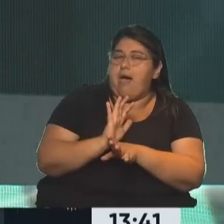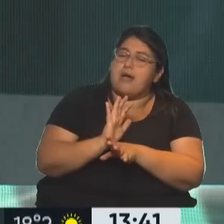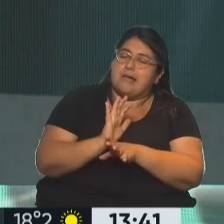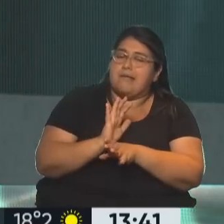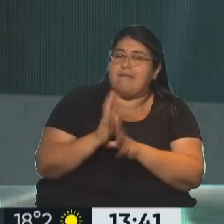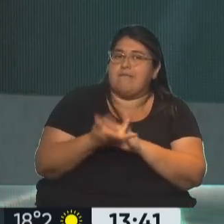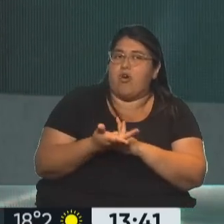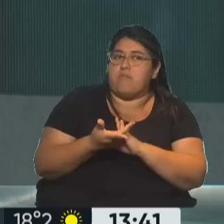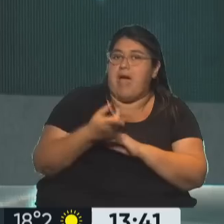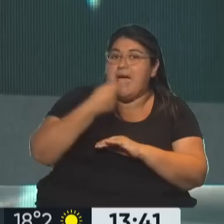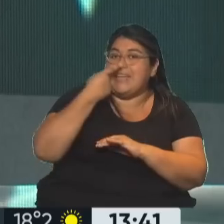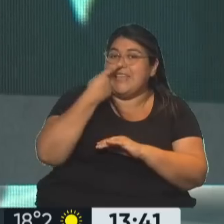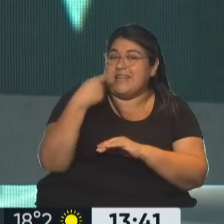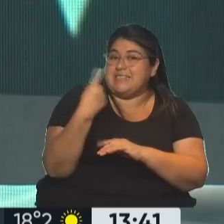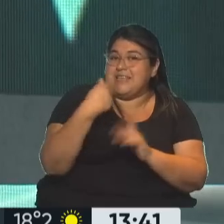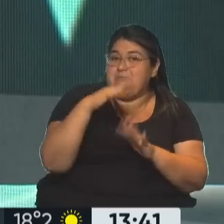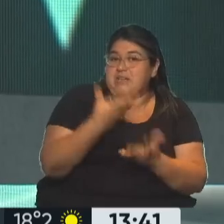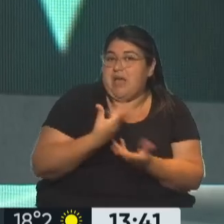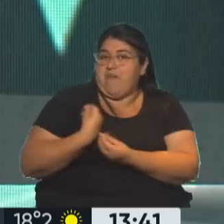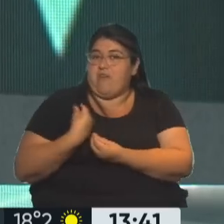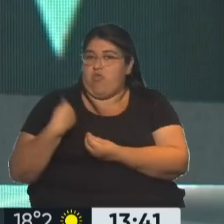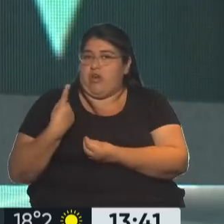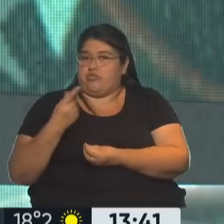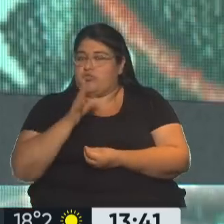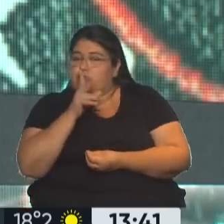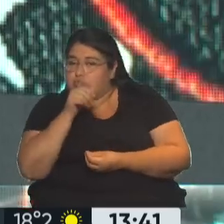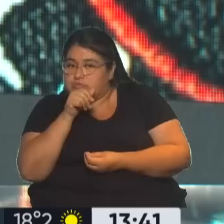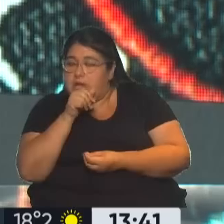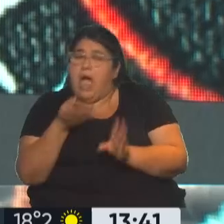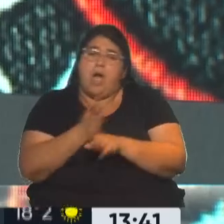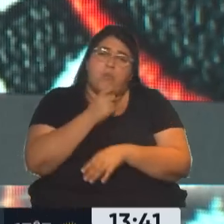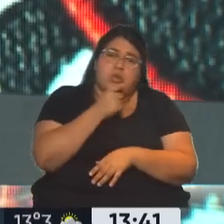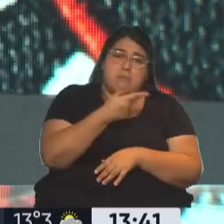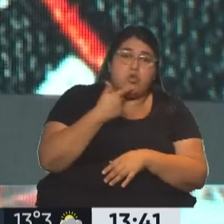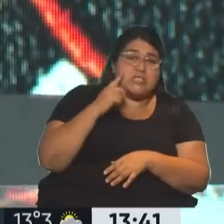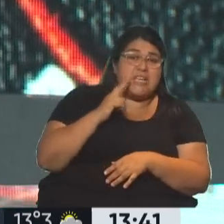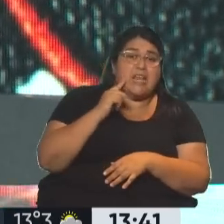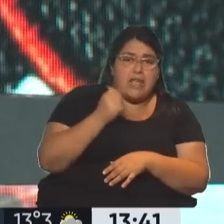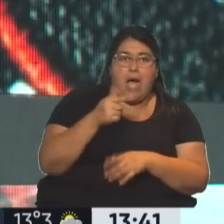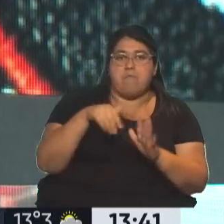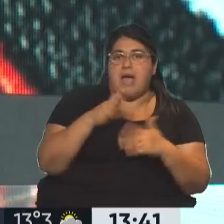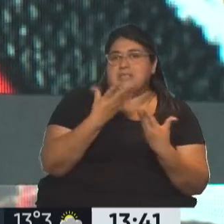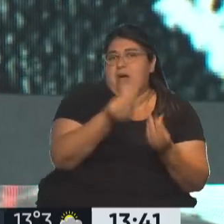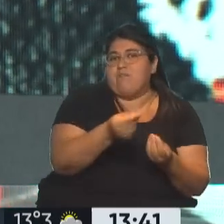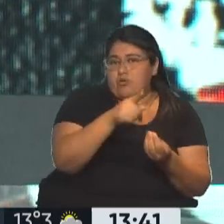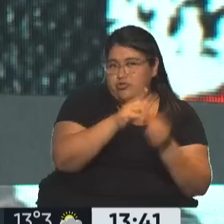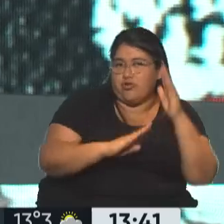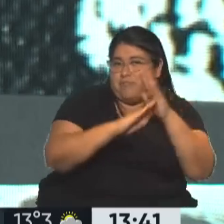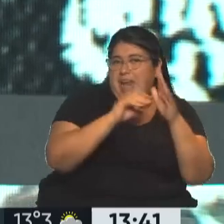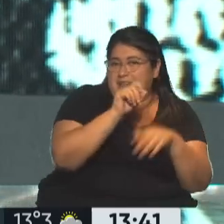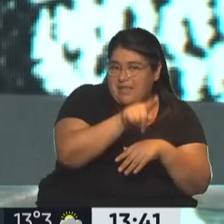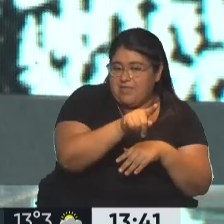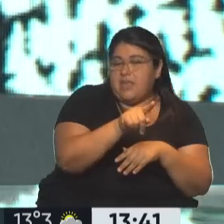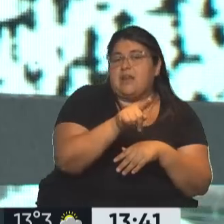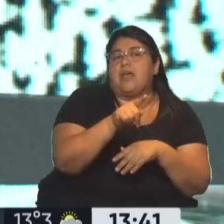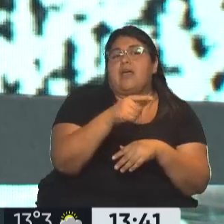sus intereses. En el caso de Siria fue directamente para sostener a Bashar al-Assad y evitar que haya